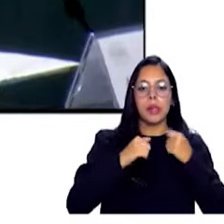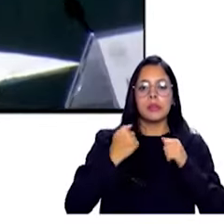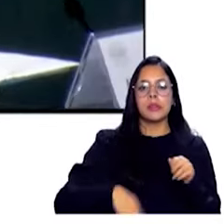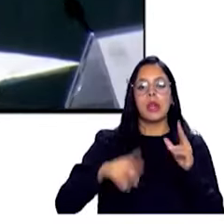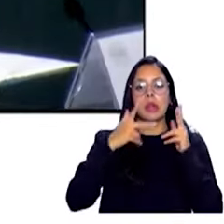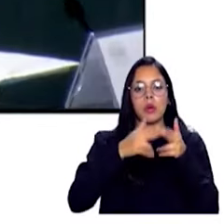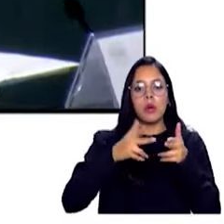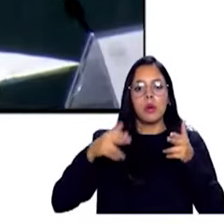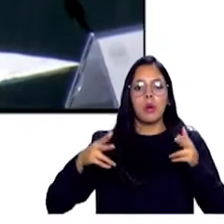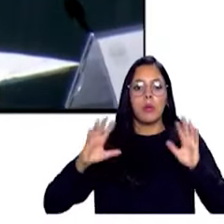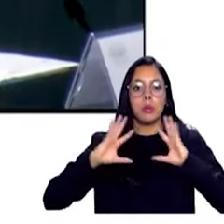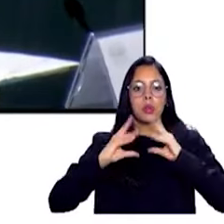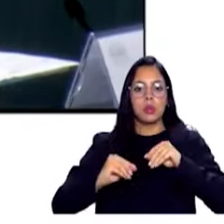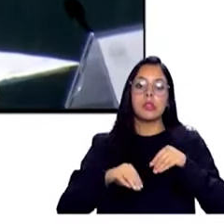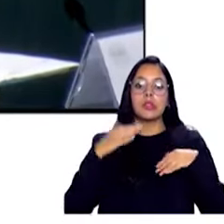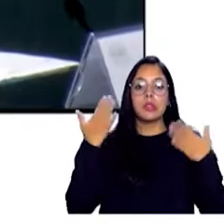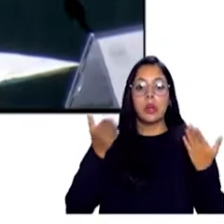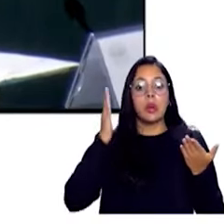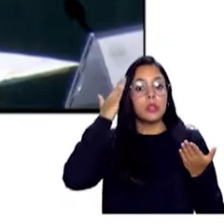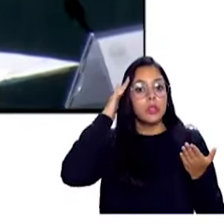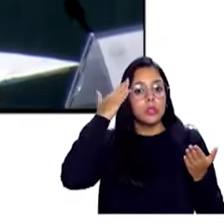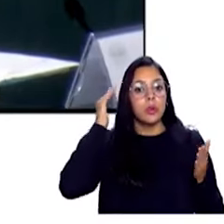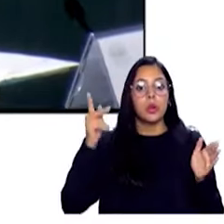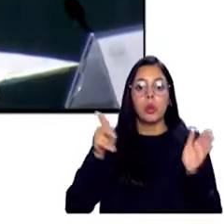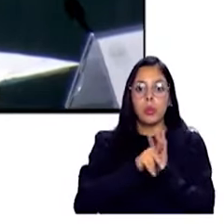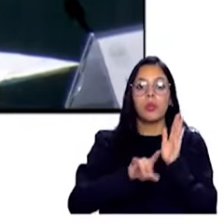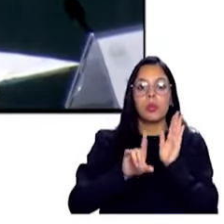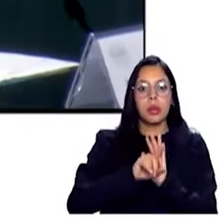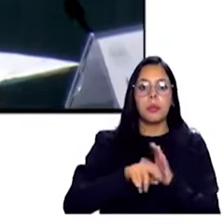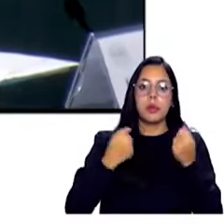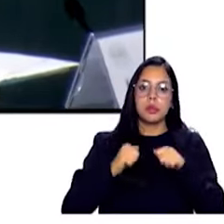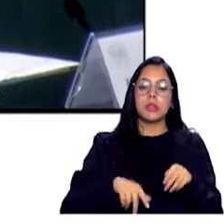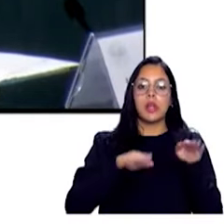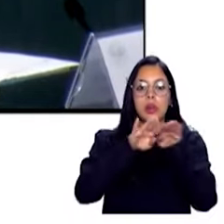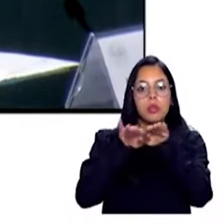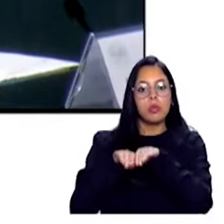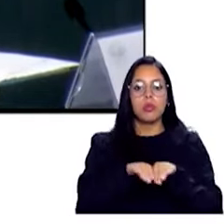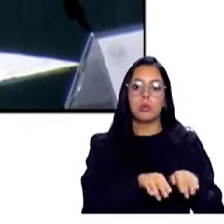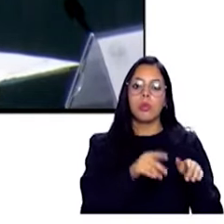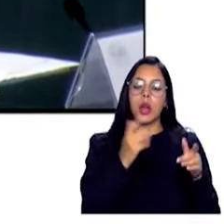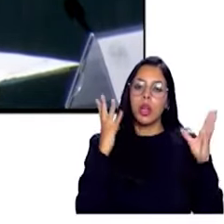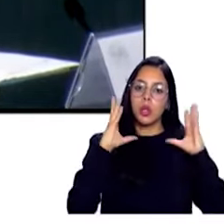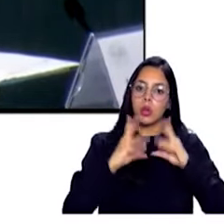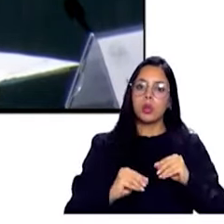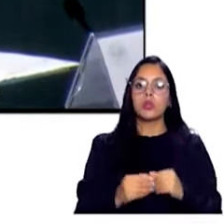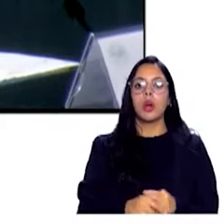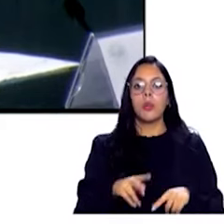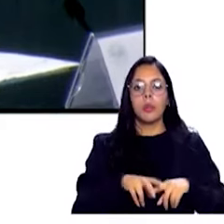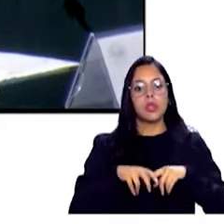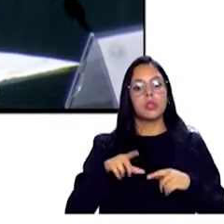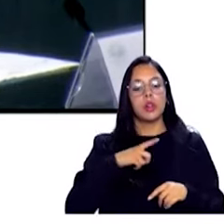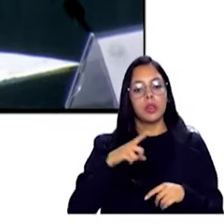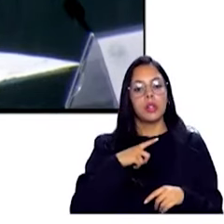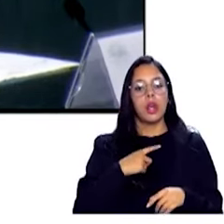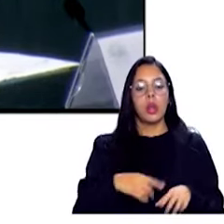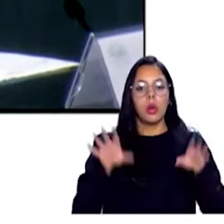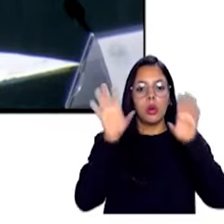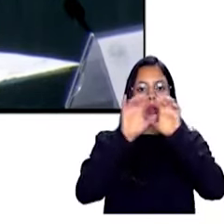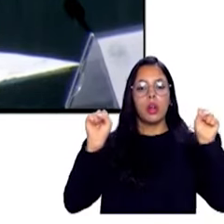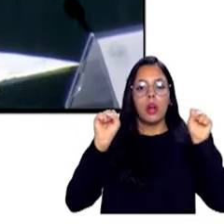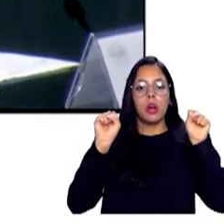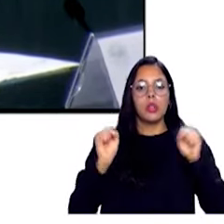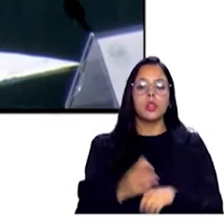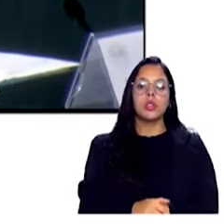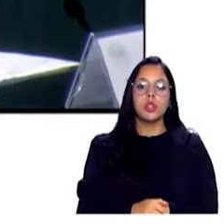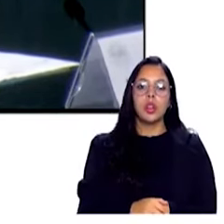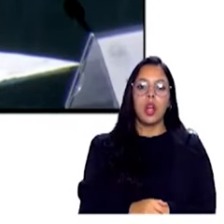debe ser también igual para todos Y por eso surge la funciones de Los tribunales de casación asegurar Las dos funciones esenciales de la